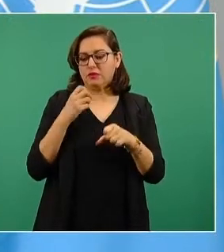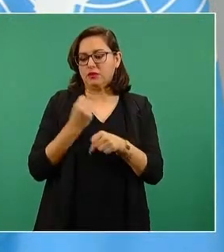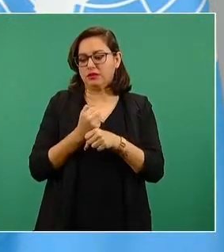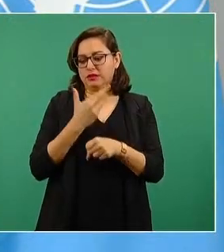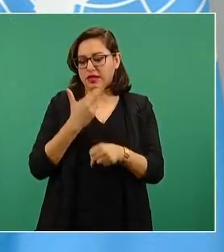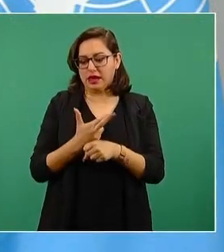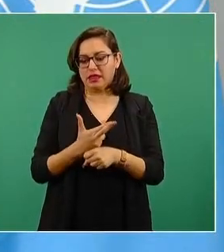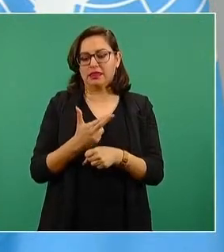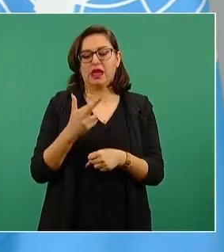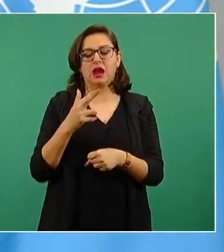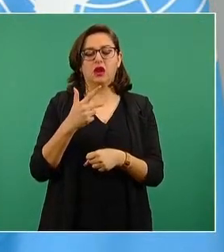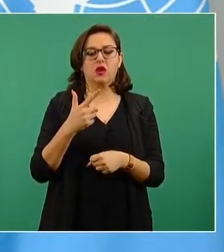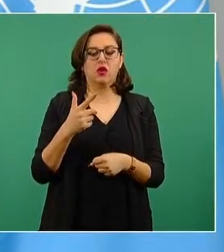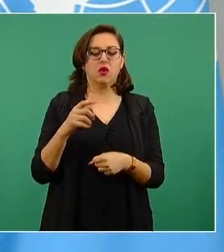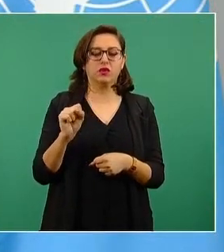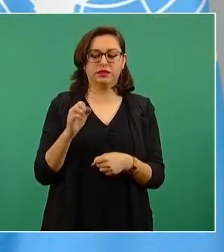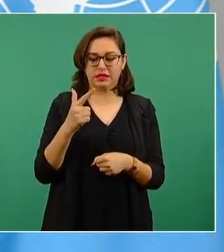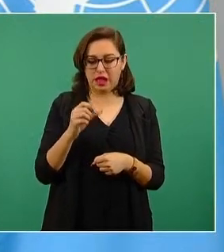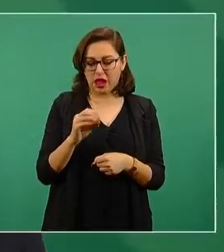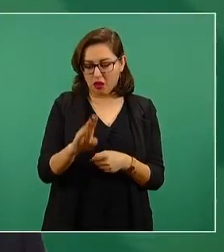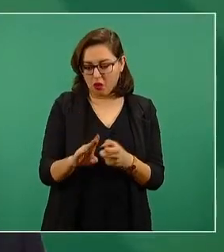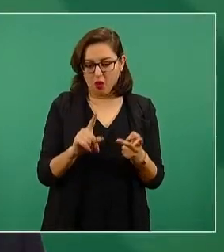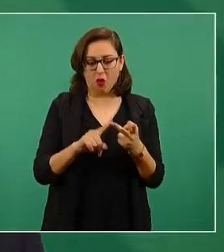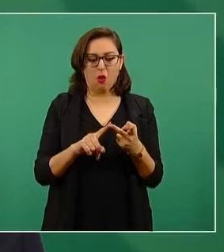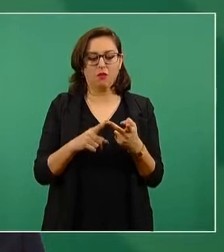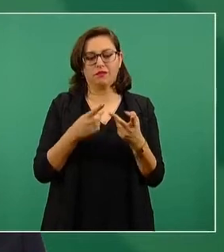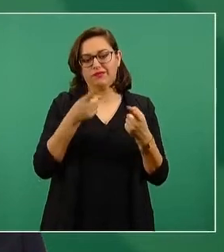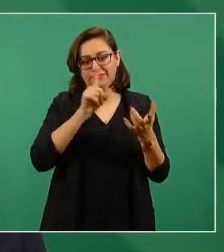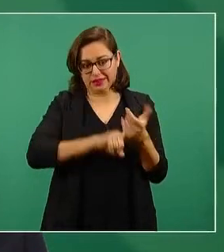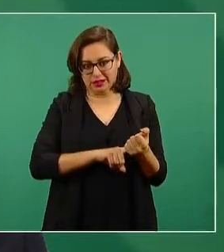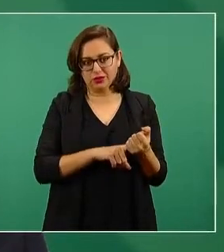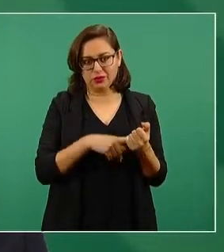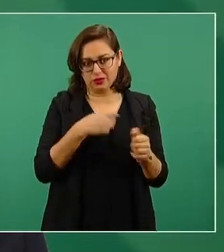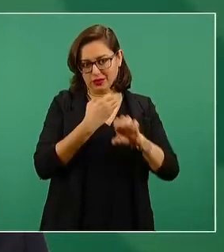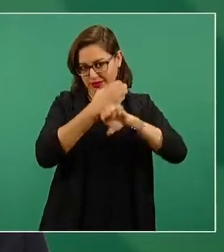gobierno, directores jurídicos de gobierno,